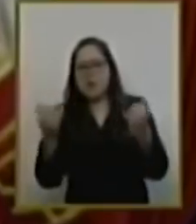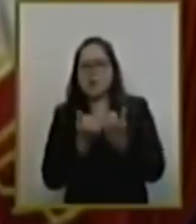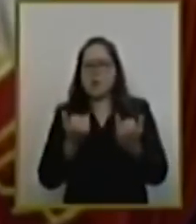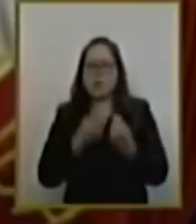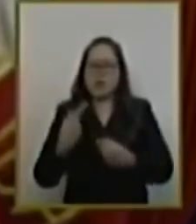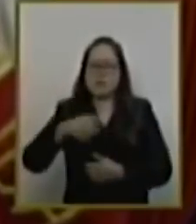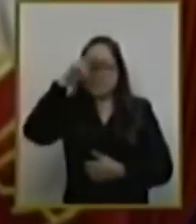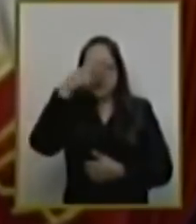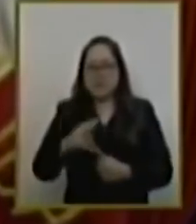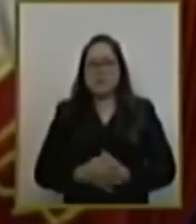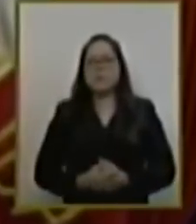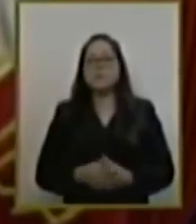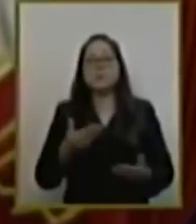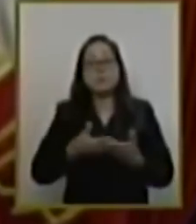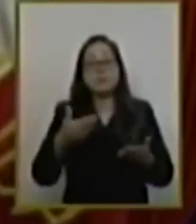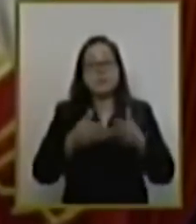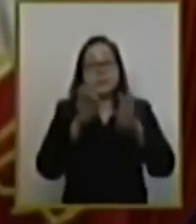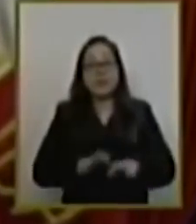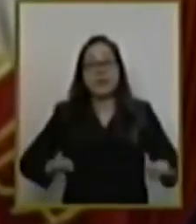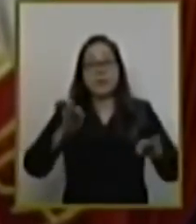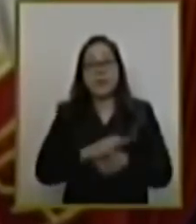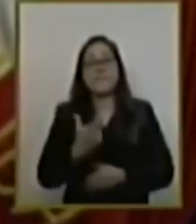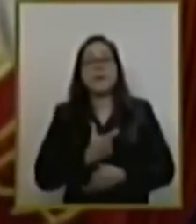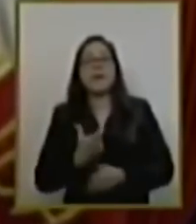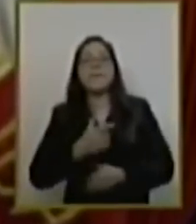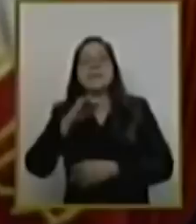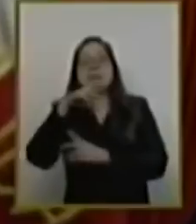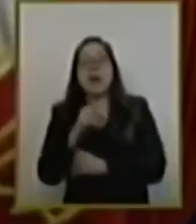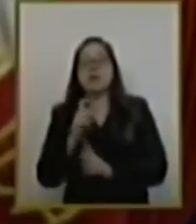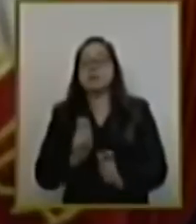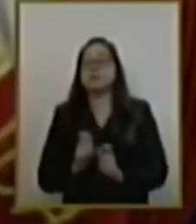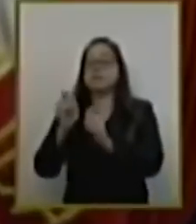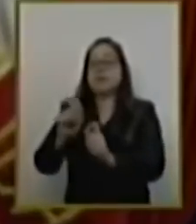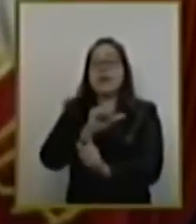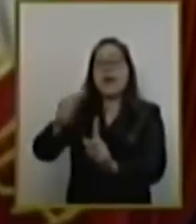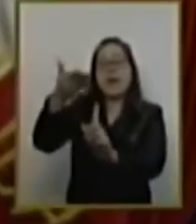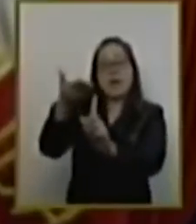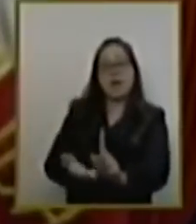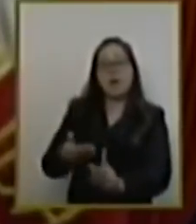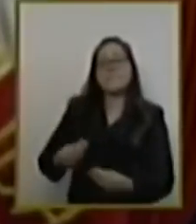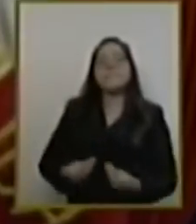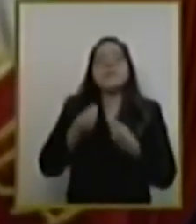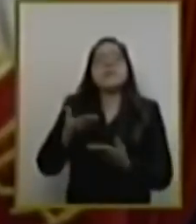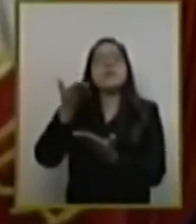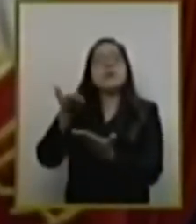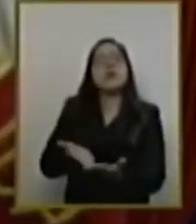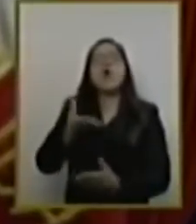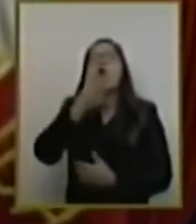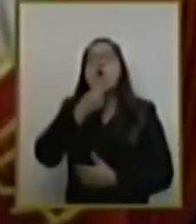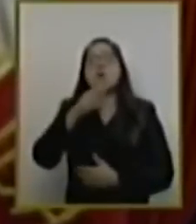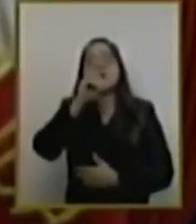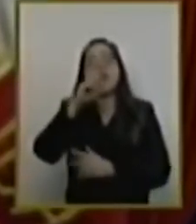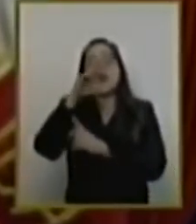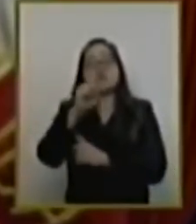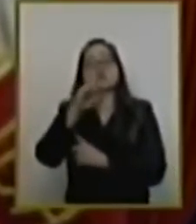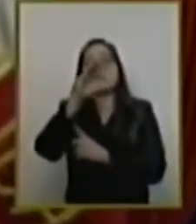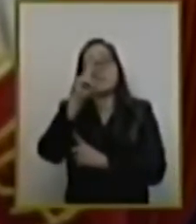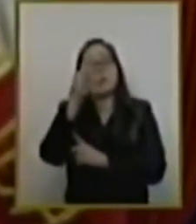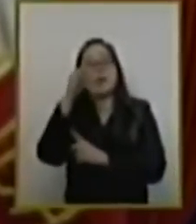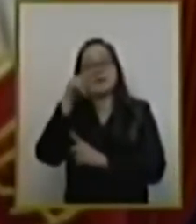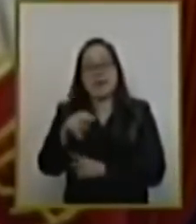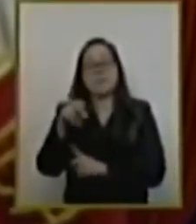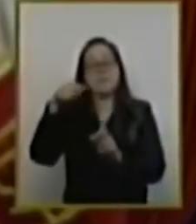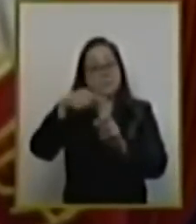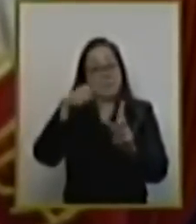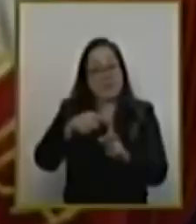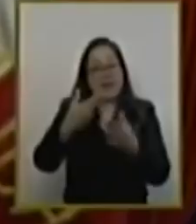Belver. Hoy, la Medalla Belisario Domínguez será entregada a la obra y vida de un hombre, don Carlos Payán Belver, un hombre